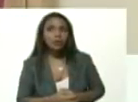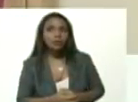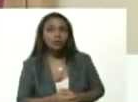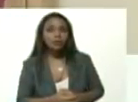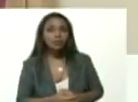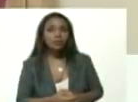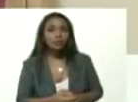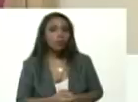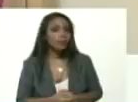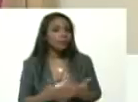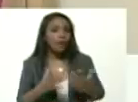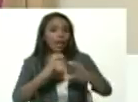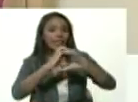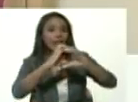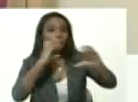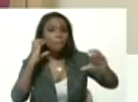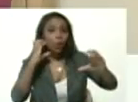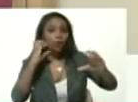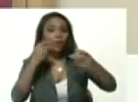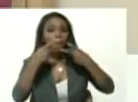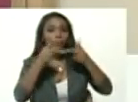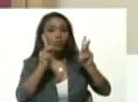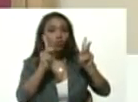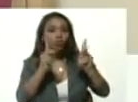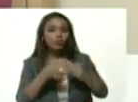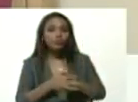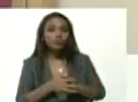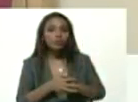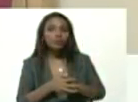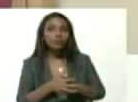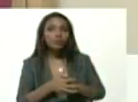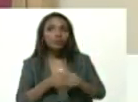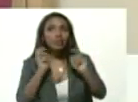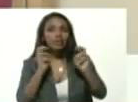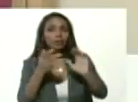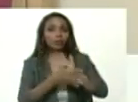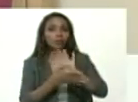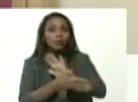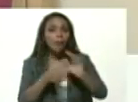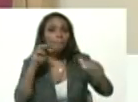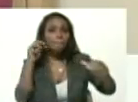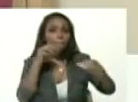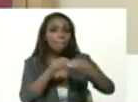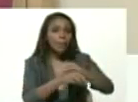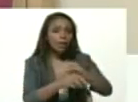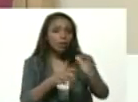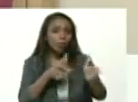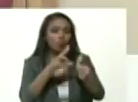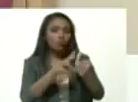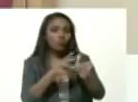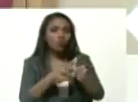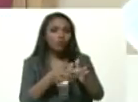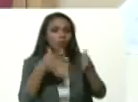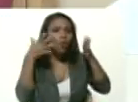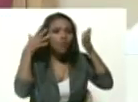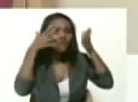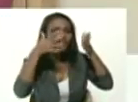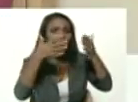en cuanto al transporte público, sobre todo donde hay trenes y metros, me han